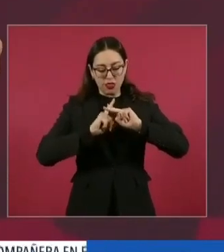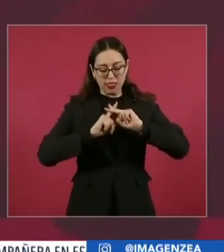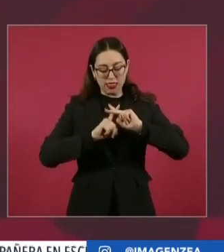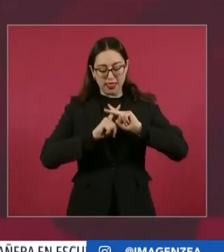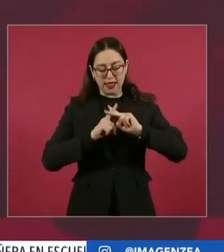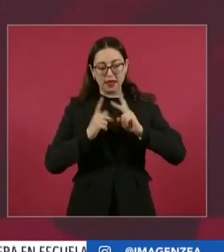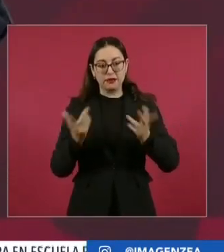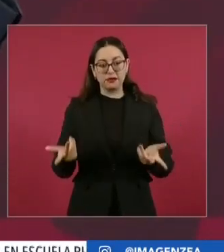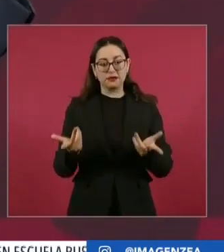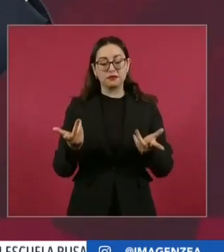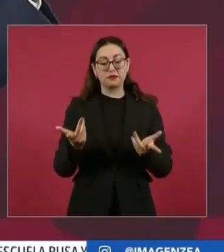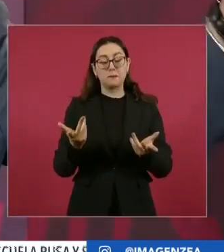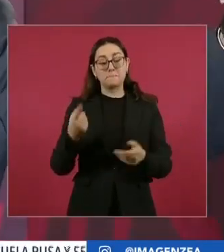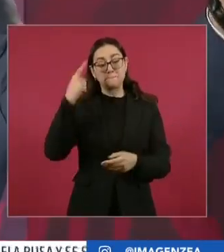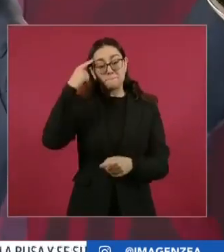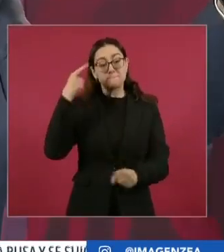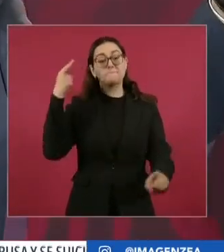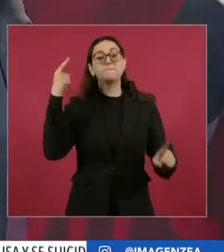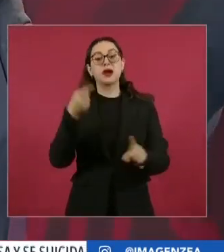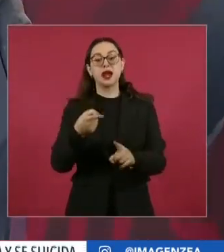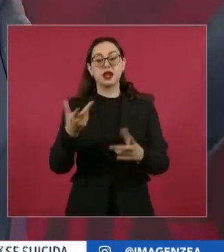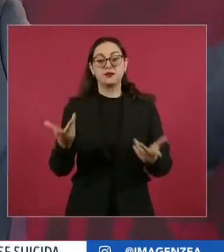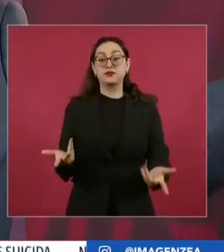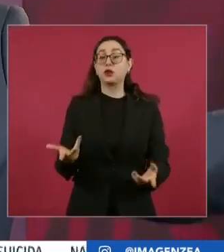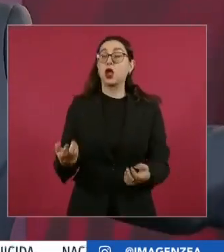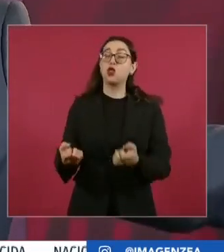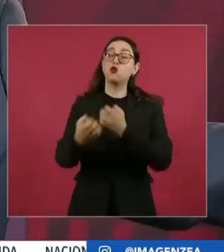impulsar supuestamente la calidad de la